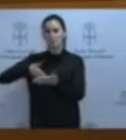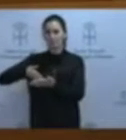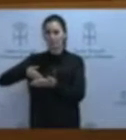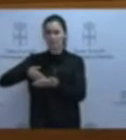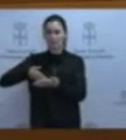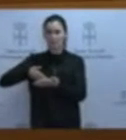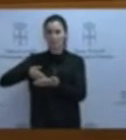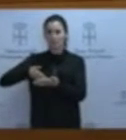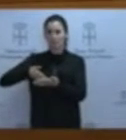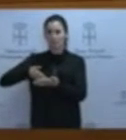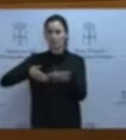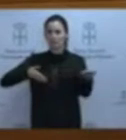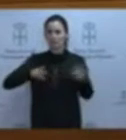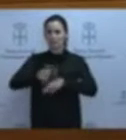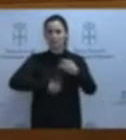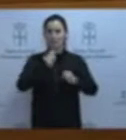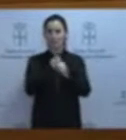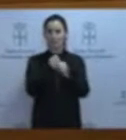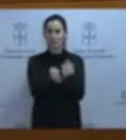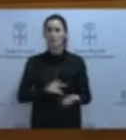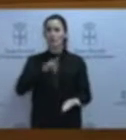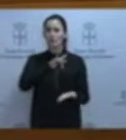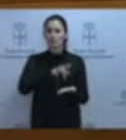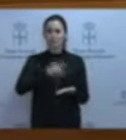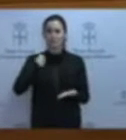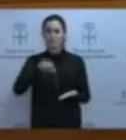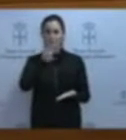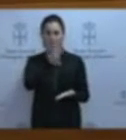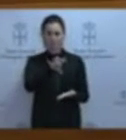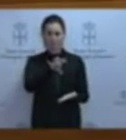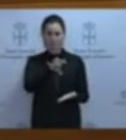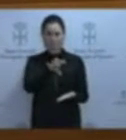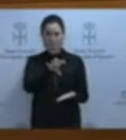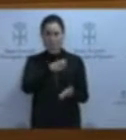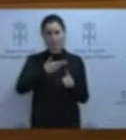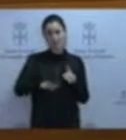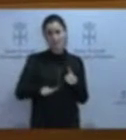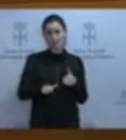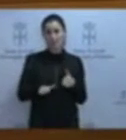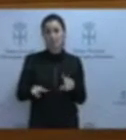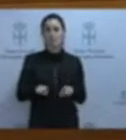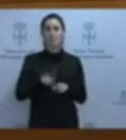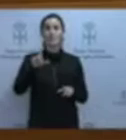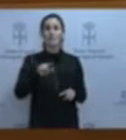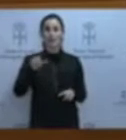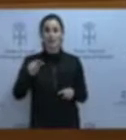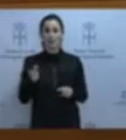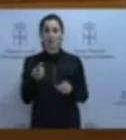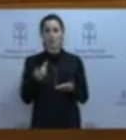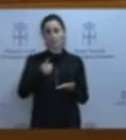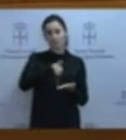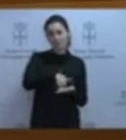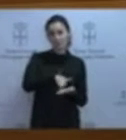miren, las reformas laborales llevadas a cabo en nuestro país, aparte de abaratar el despido, de